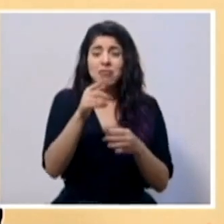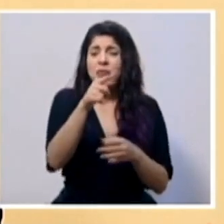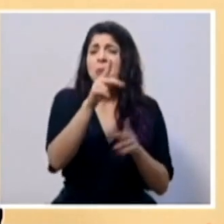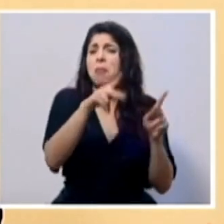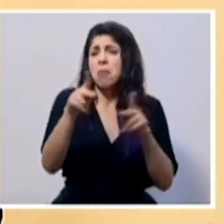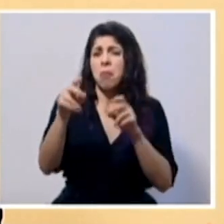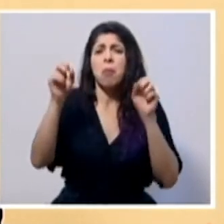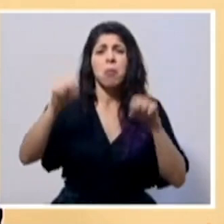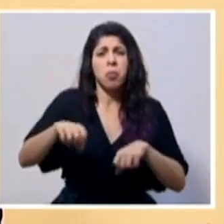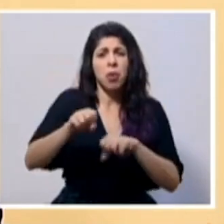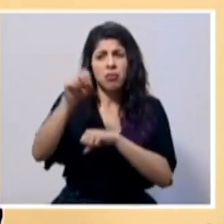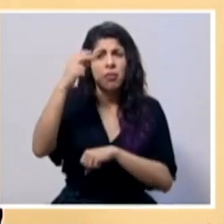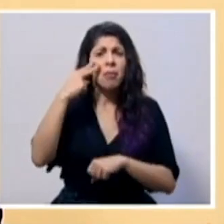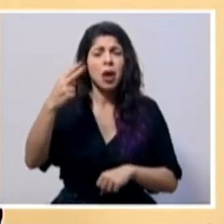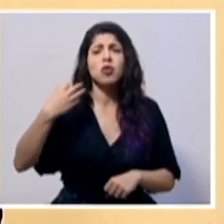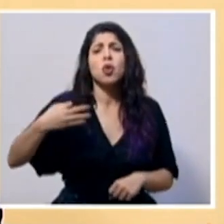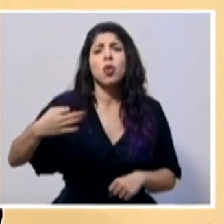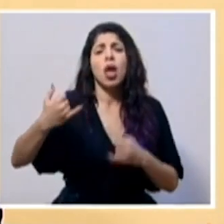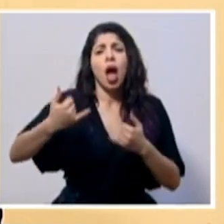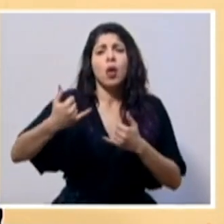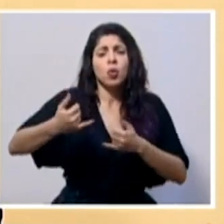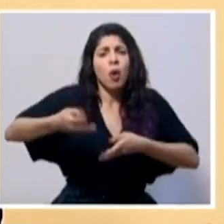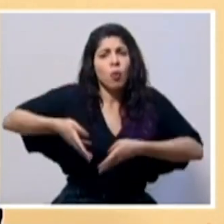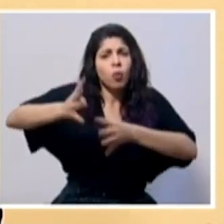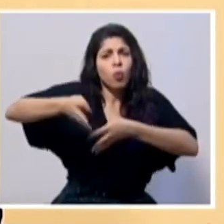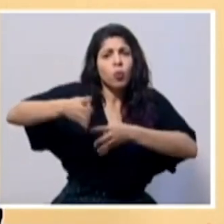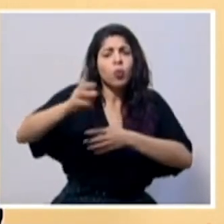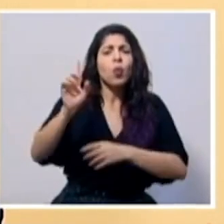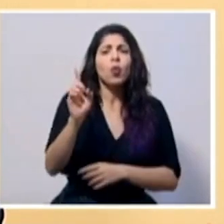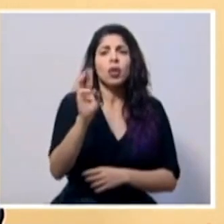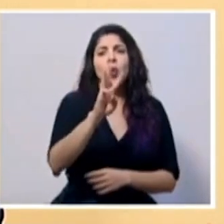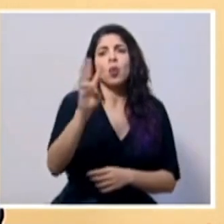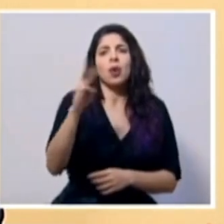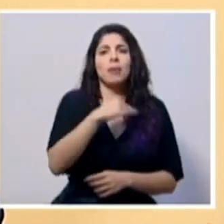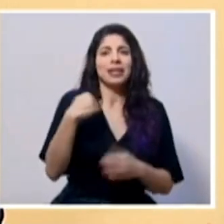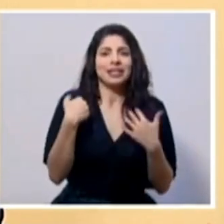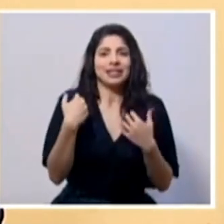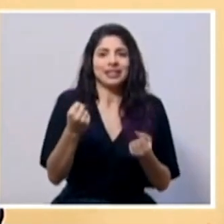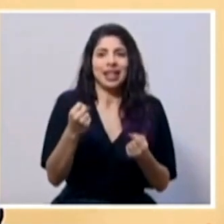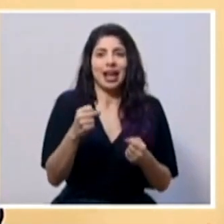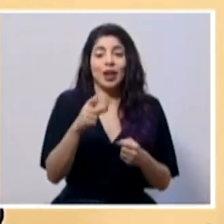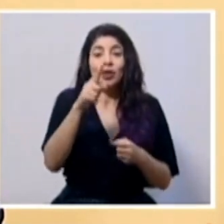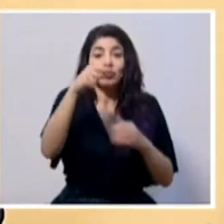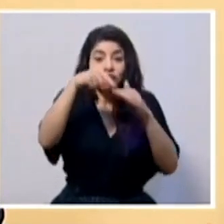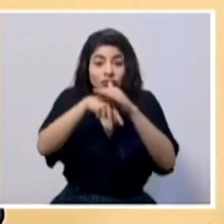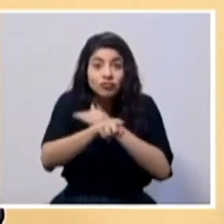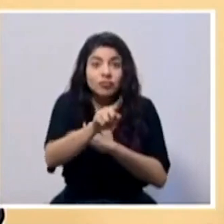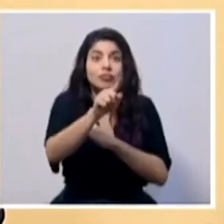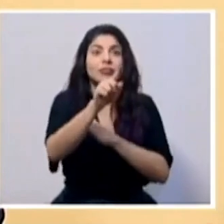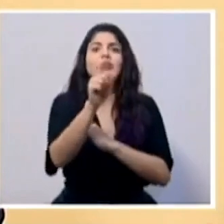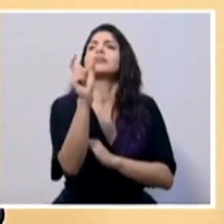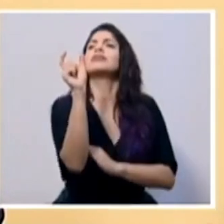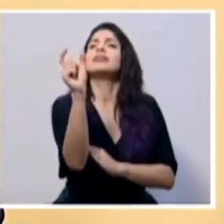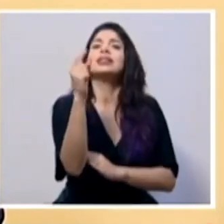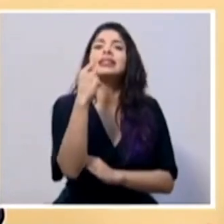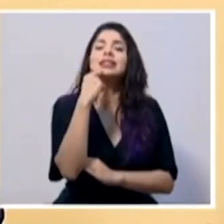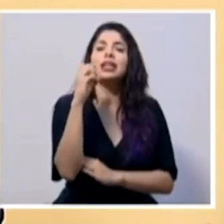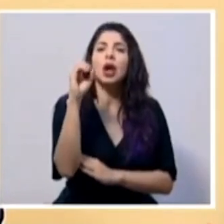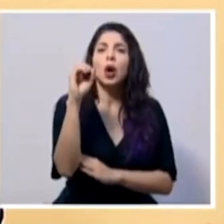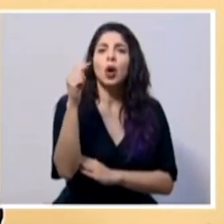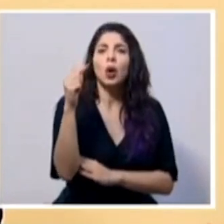de la población, se actualiza todos los días en la página del Ministerio de Salud. Hay un botón al entrar que dice